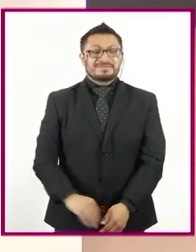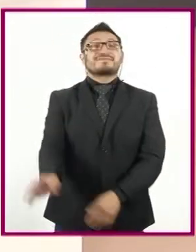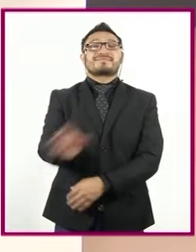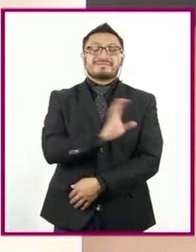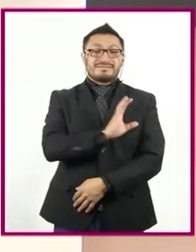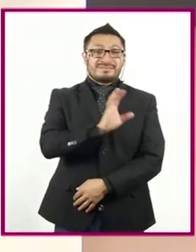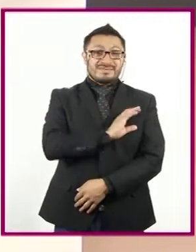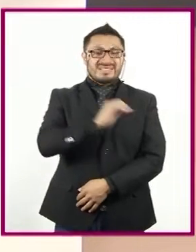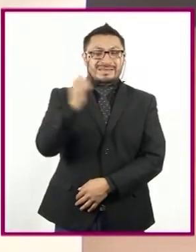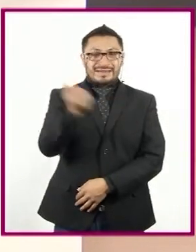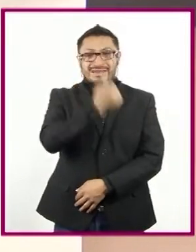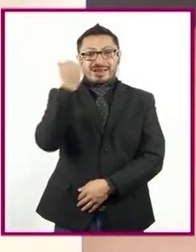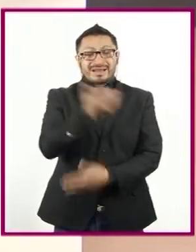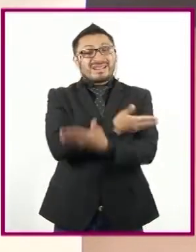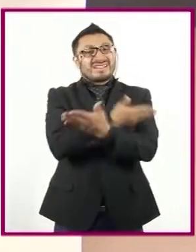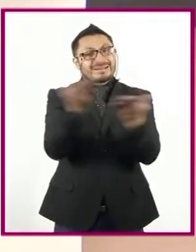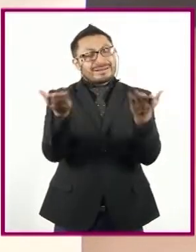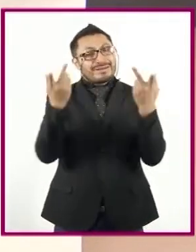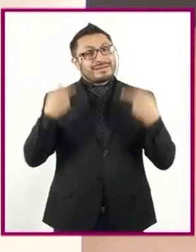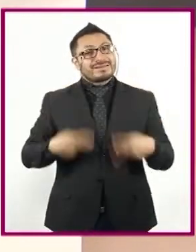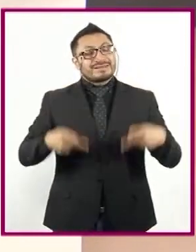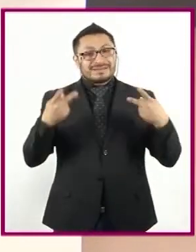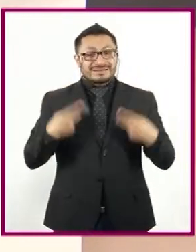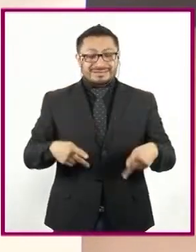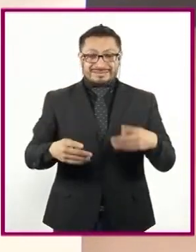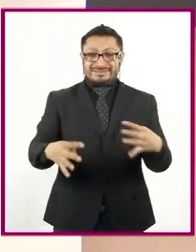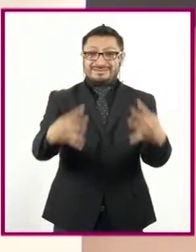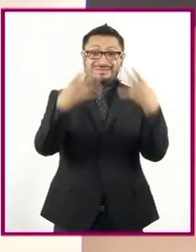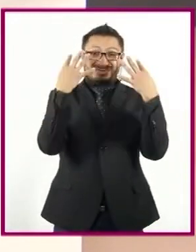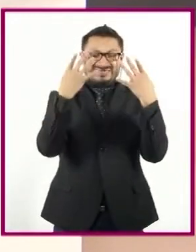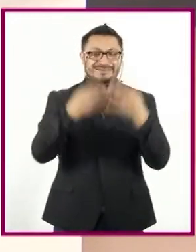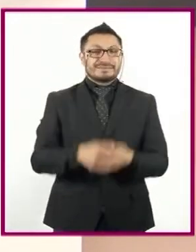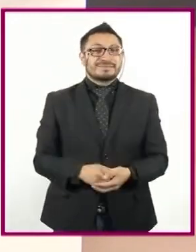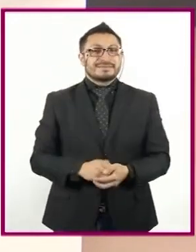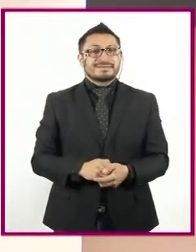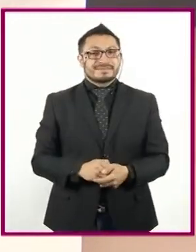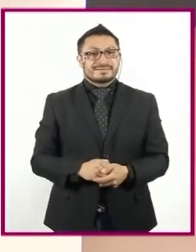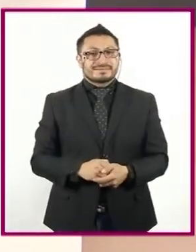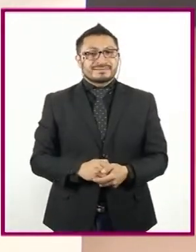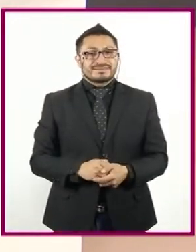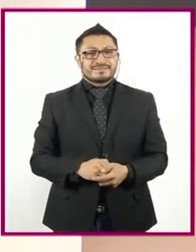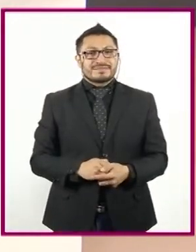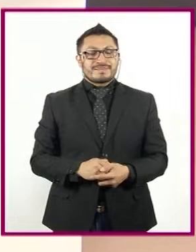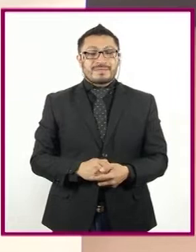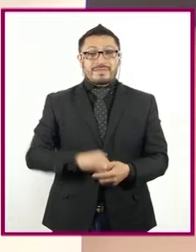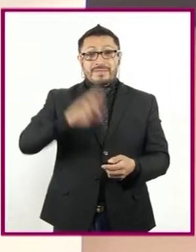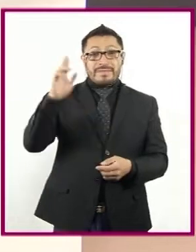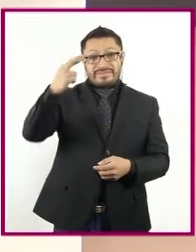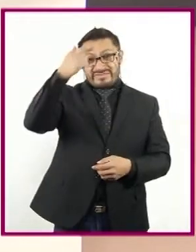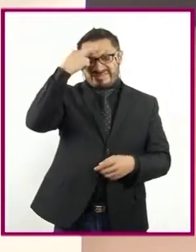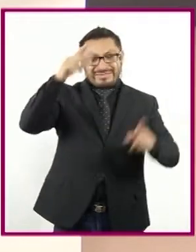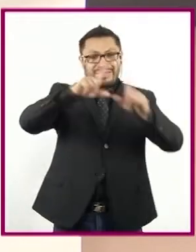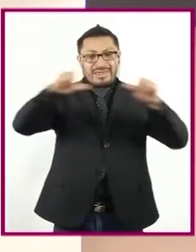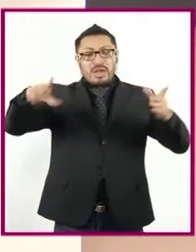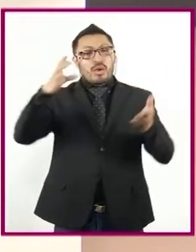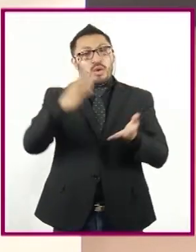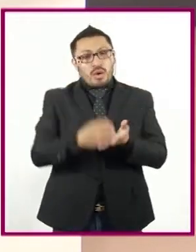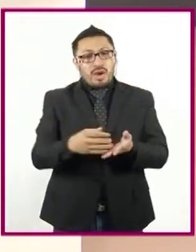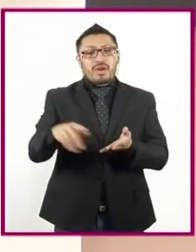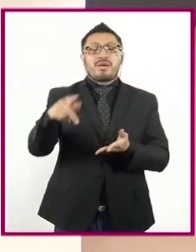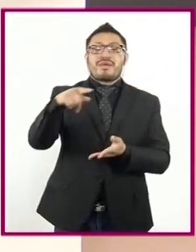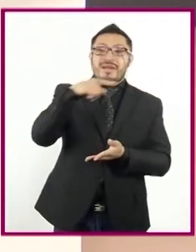Estimadas telealumnas espectadoras y telealumnos espectadores, recuerden tener listo su cuaderno, lápiz